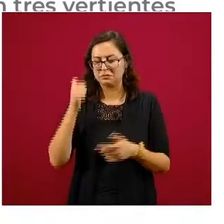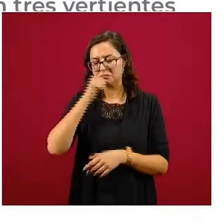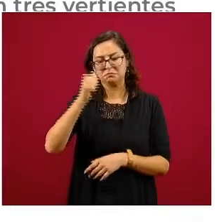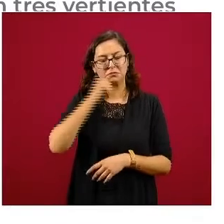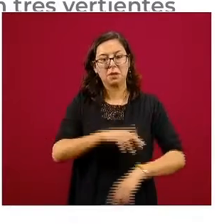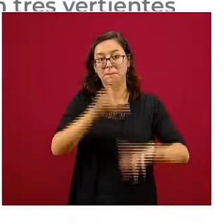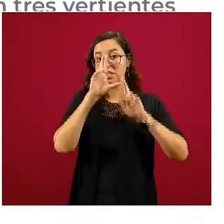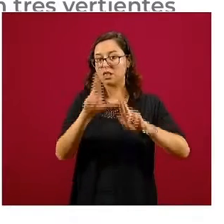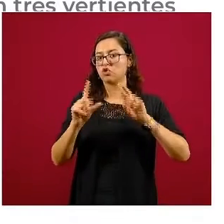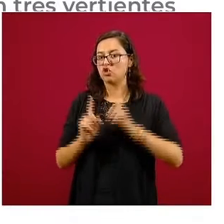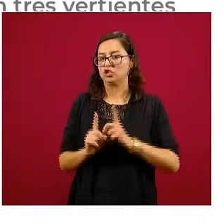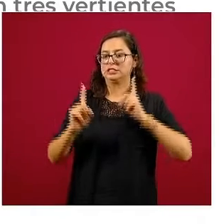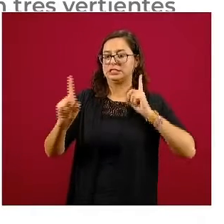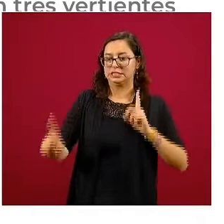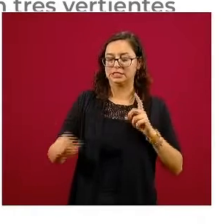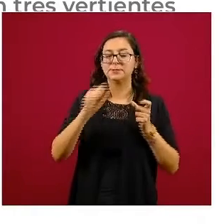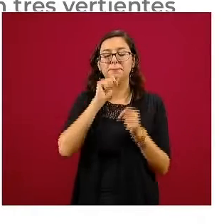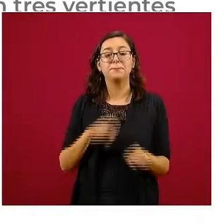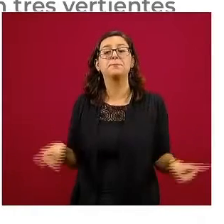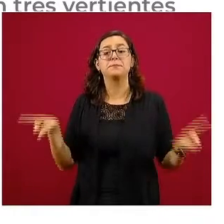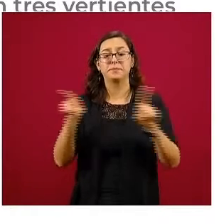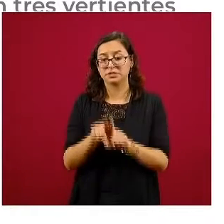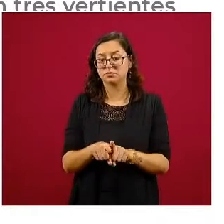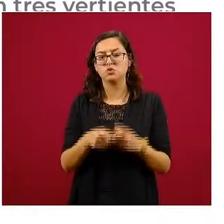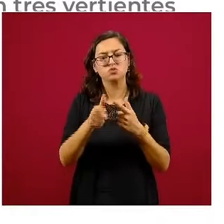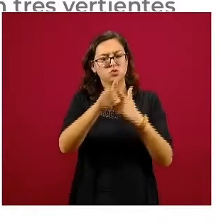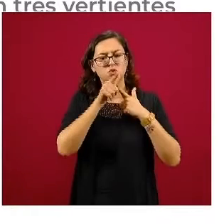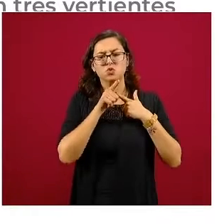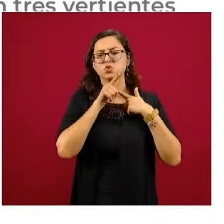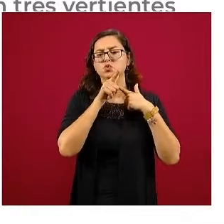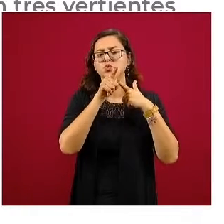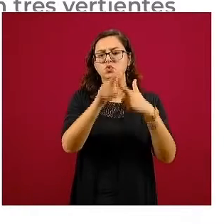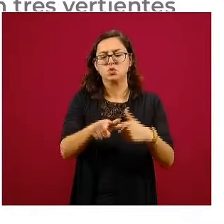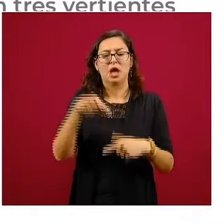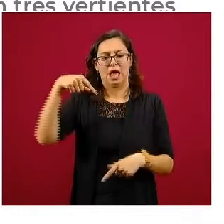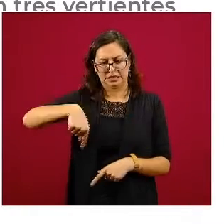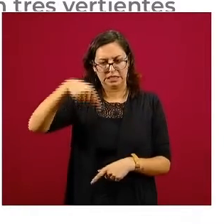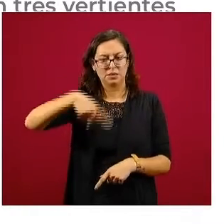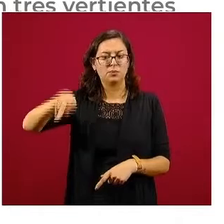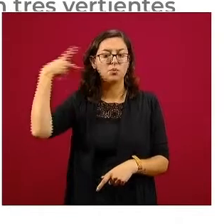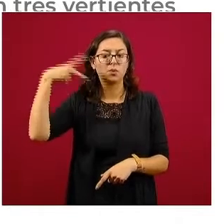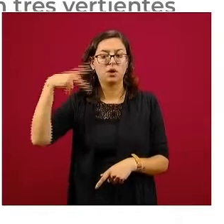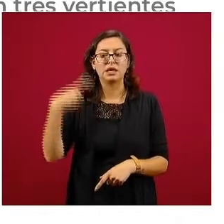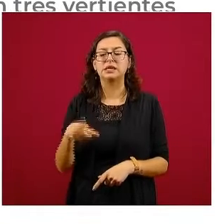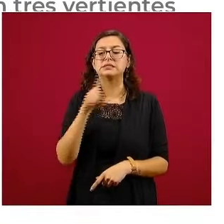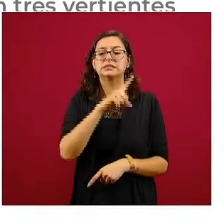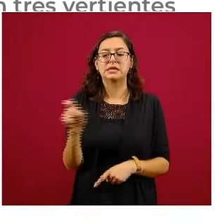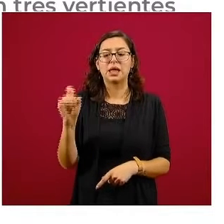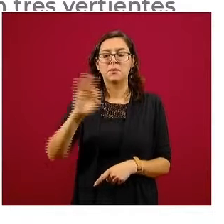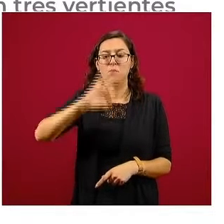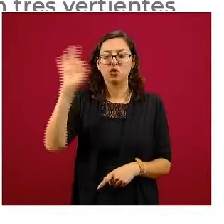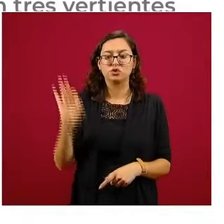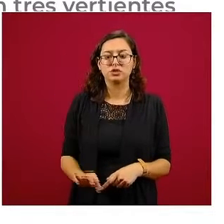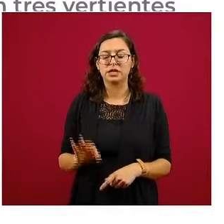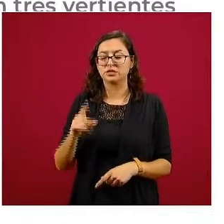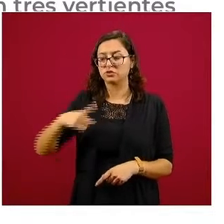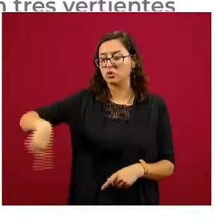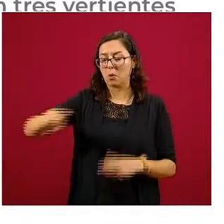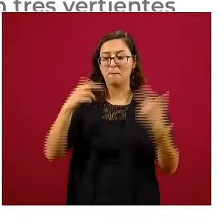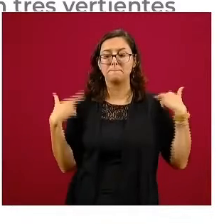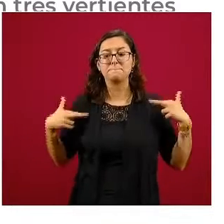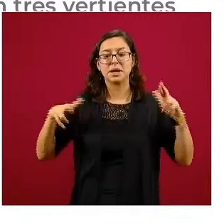capacidades en los territorios, en las fases de desconfinamiento que vamos a atravesar en los próximos meses. Lo repetimos